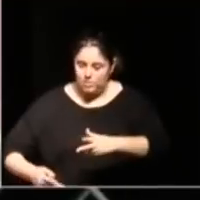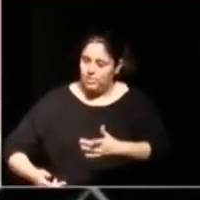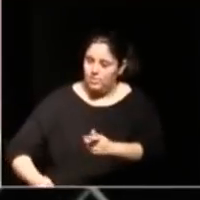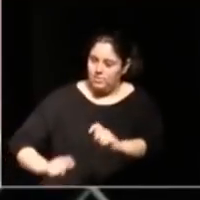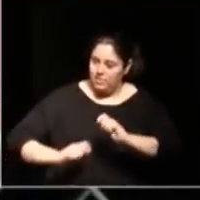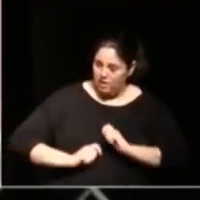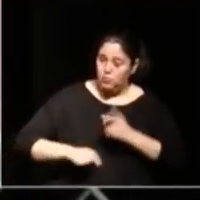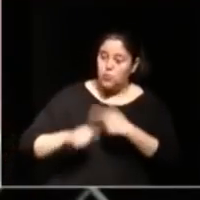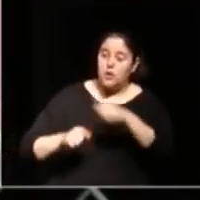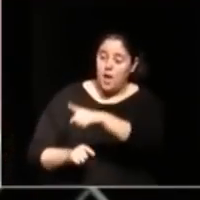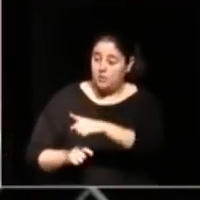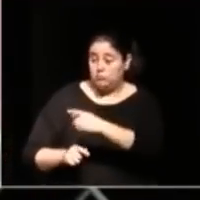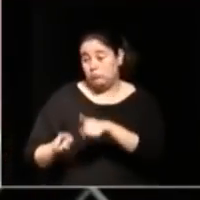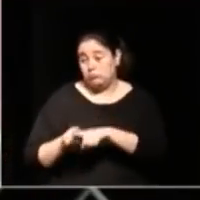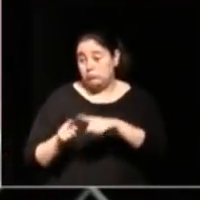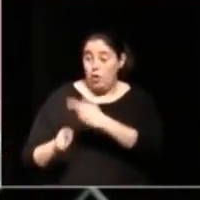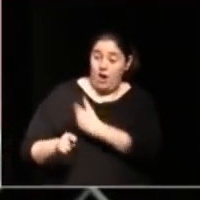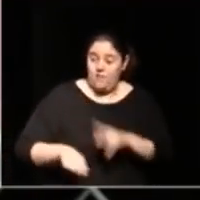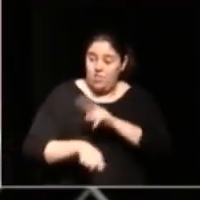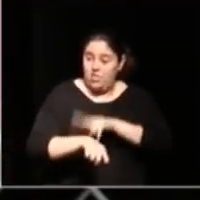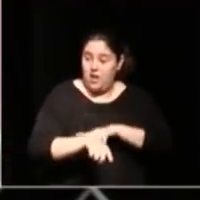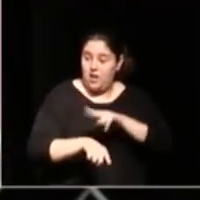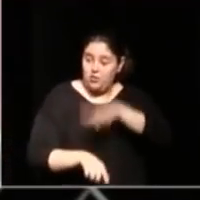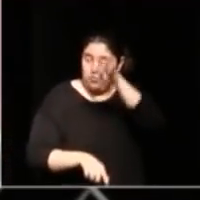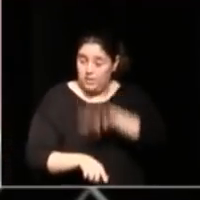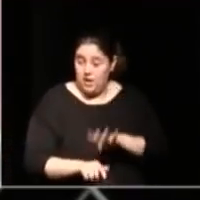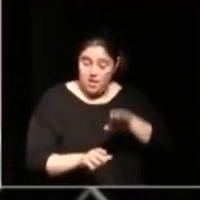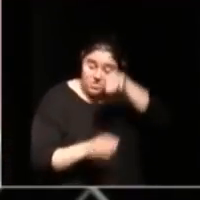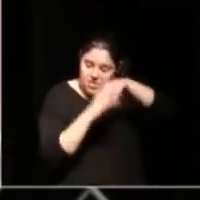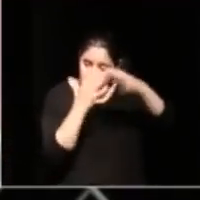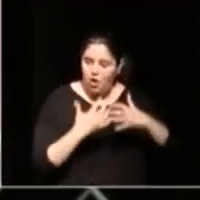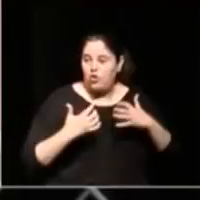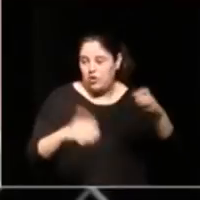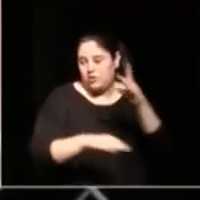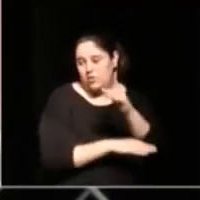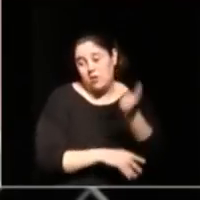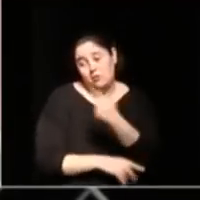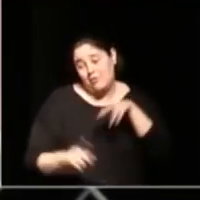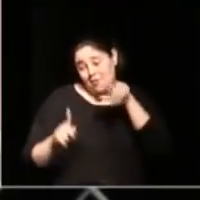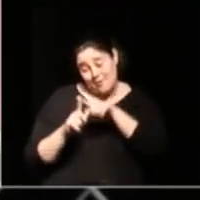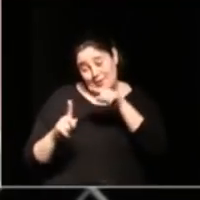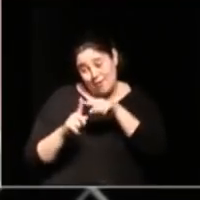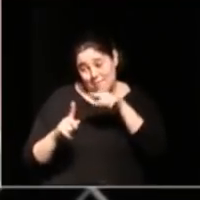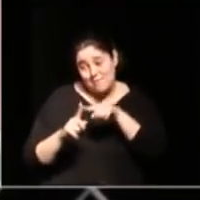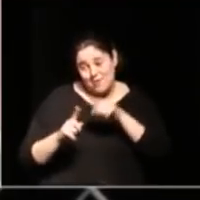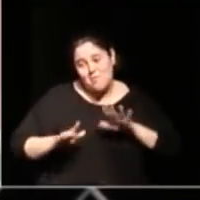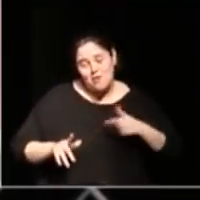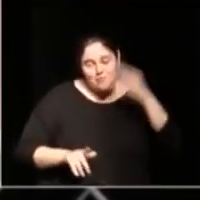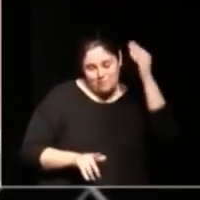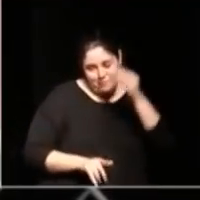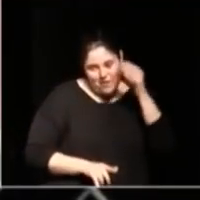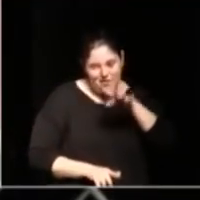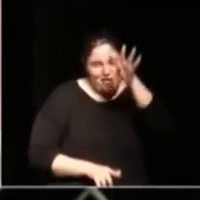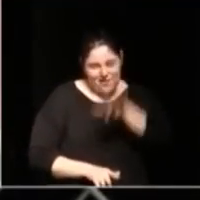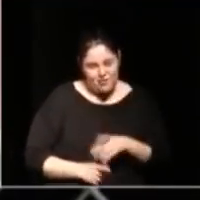de la delegación catalana más importante en el Congreso de los Diputados. Te vamos a echar mucho de menos, pero creo que Cataluña te